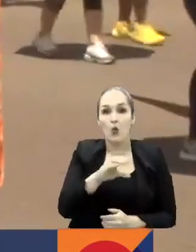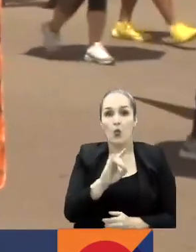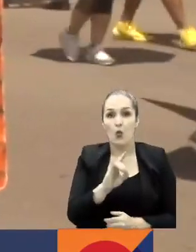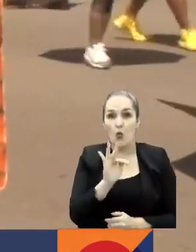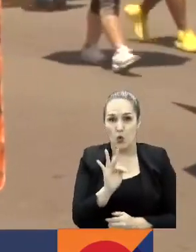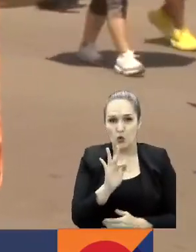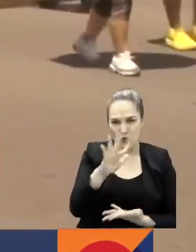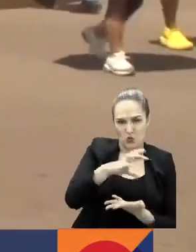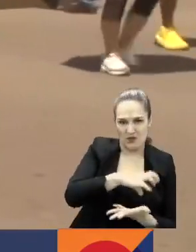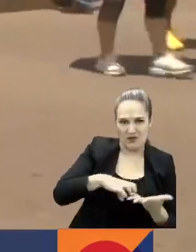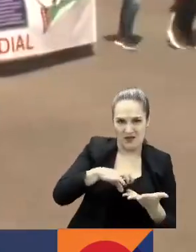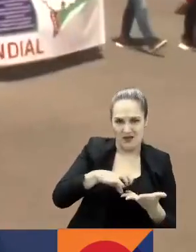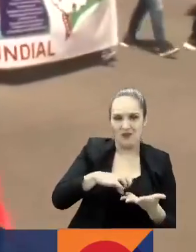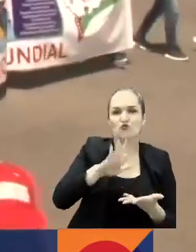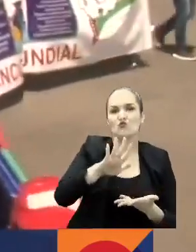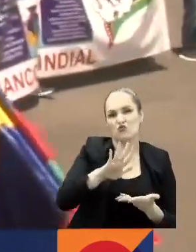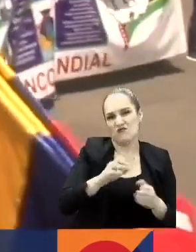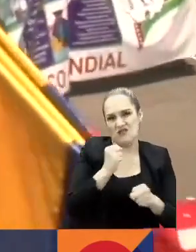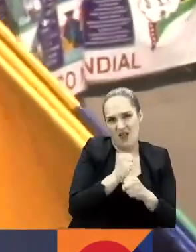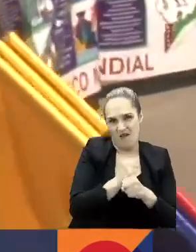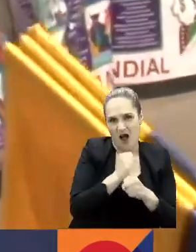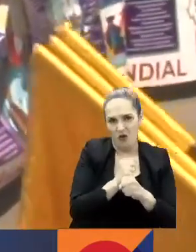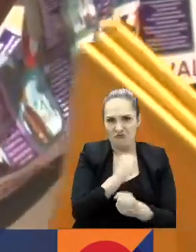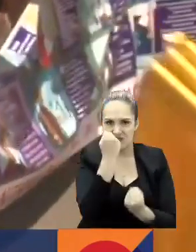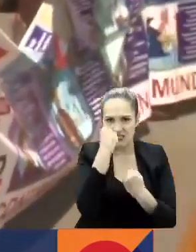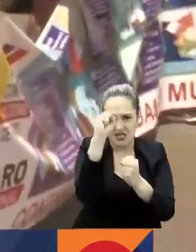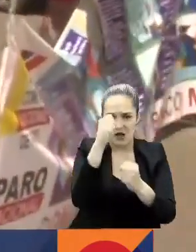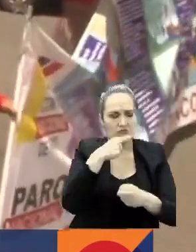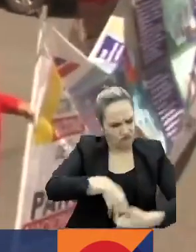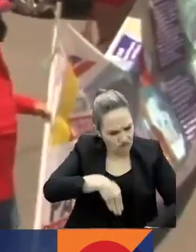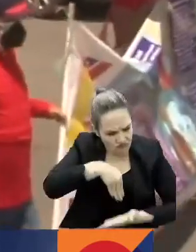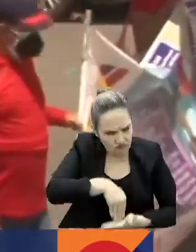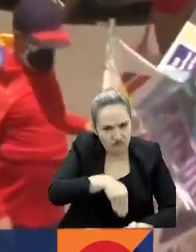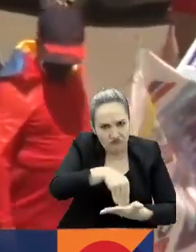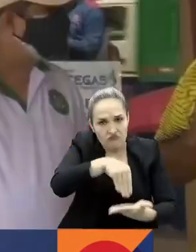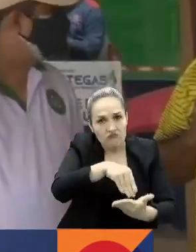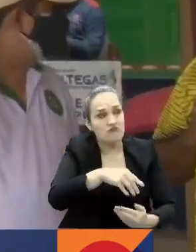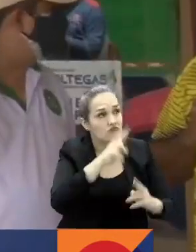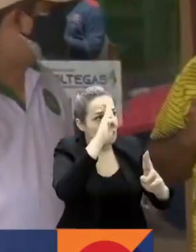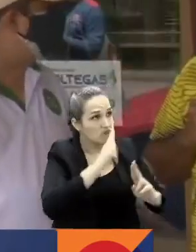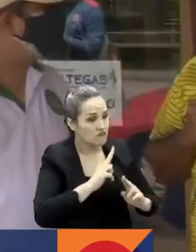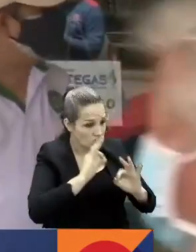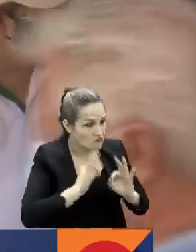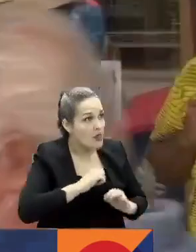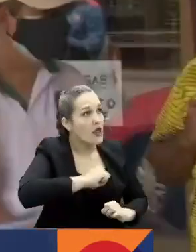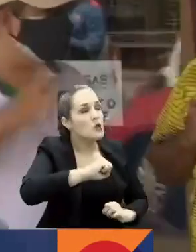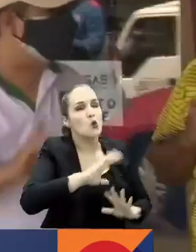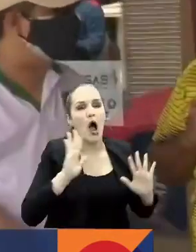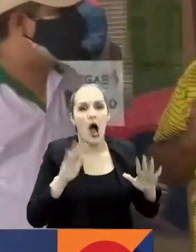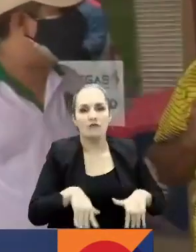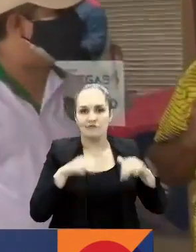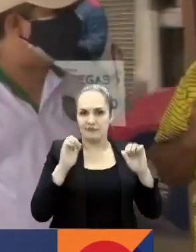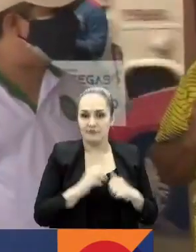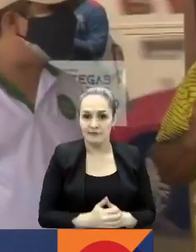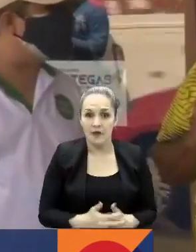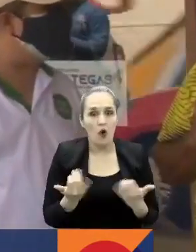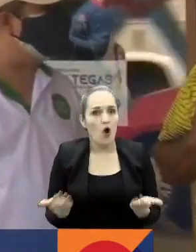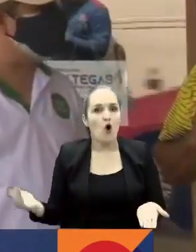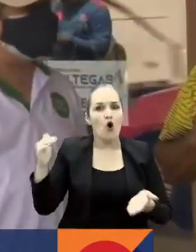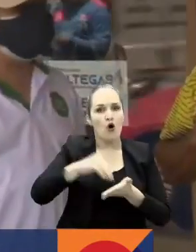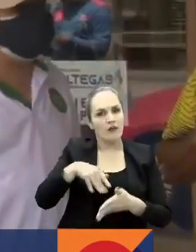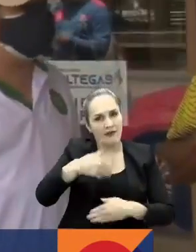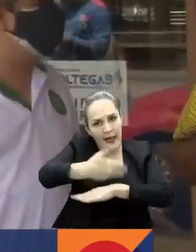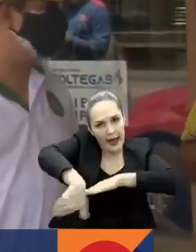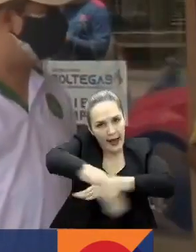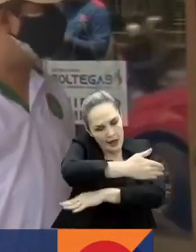también aseguran que seguirán en pie de lucha hasta que el gobierno garantice sus derechos. Estamos de nuevo en las calles en el marco de este paro